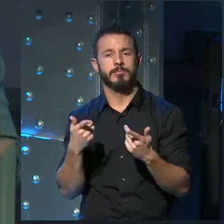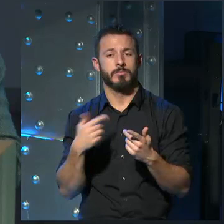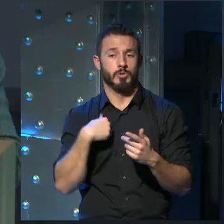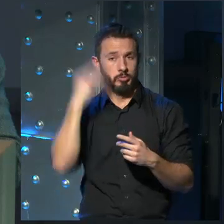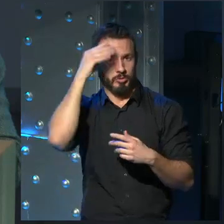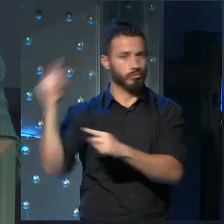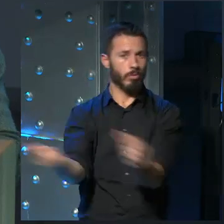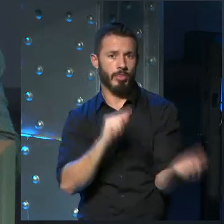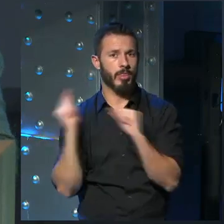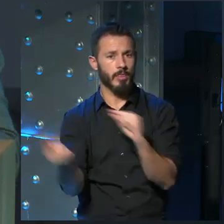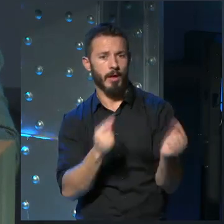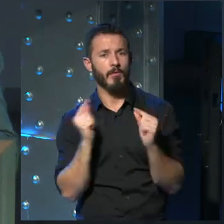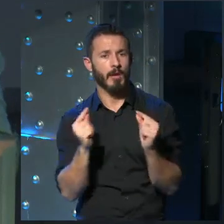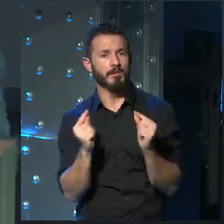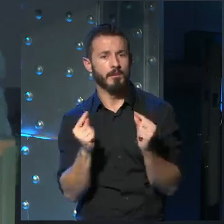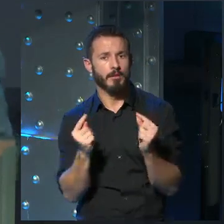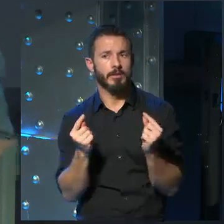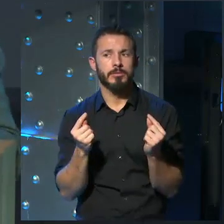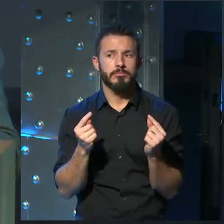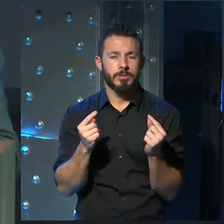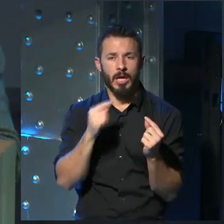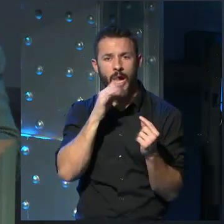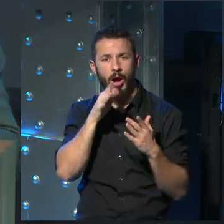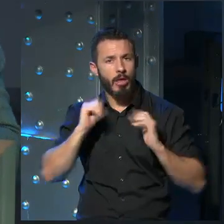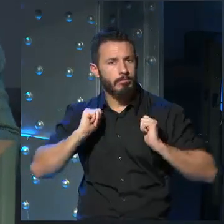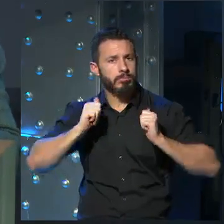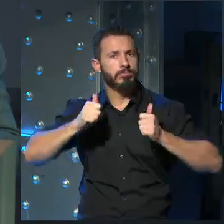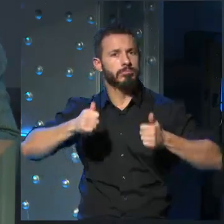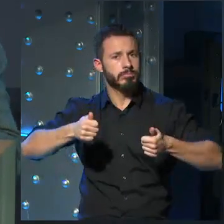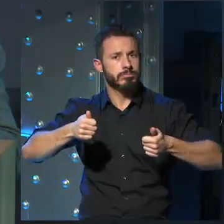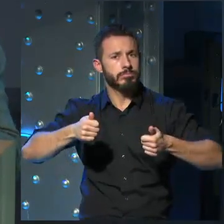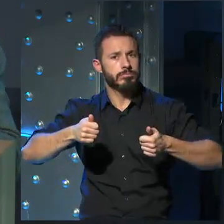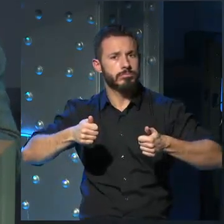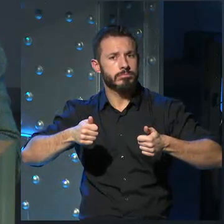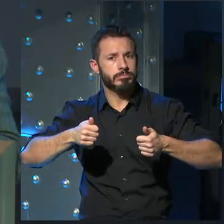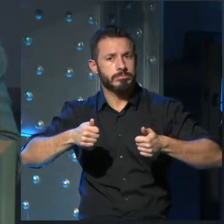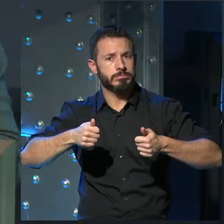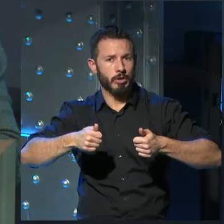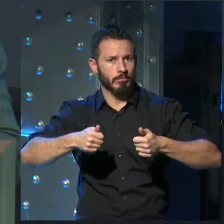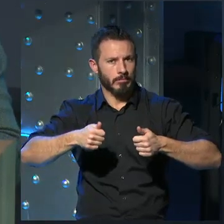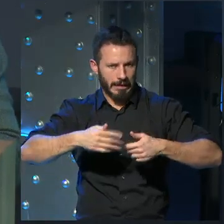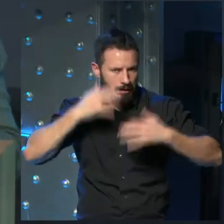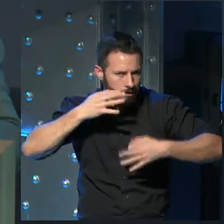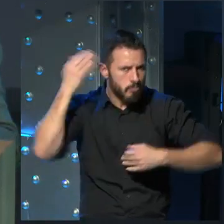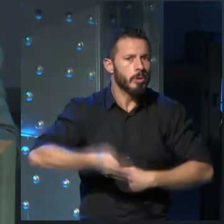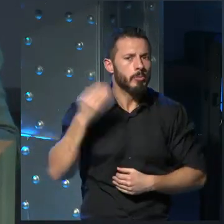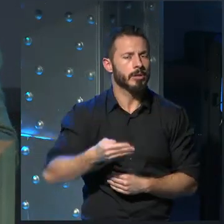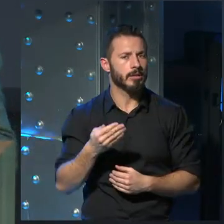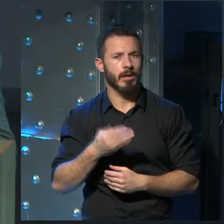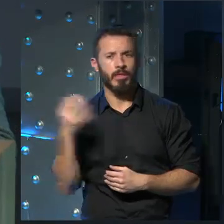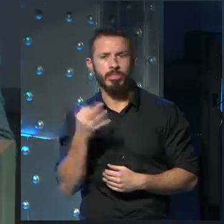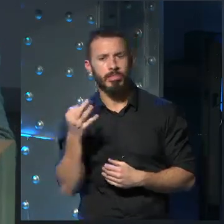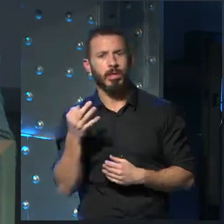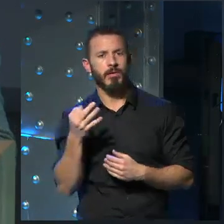debate que se está empezando a trabajar, pero es muy relevante, es que se generen